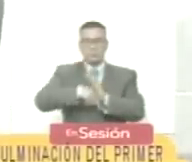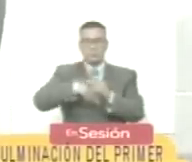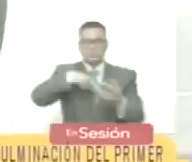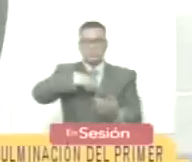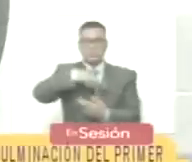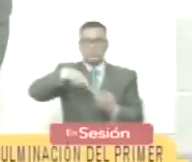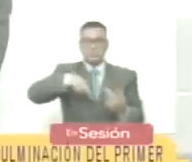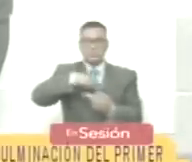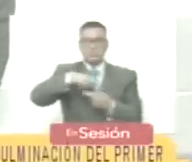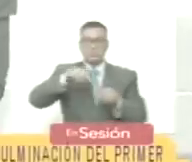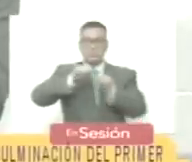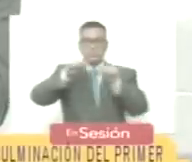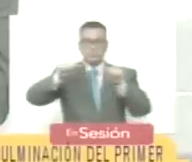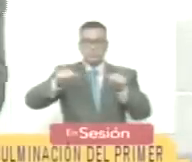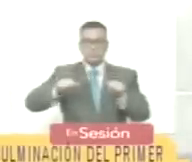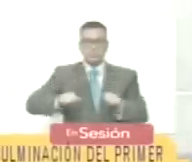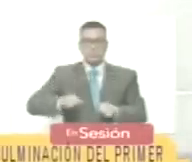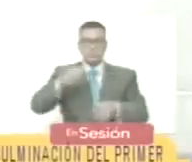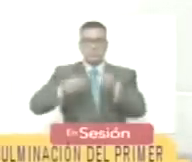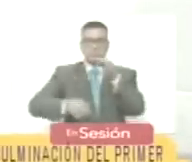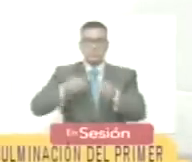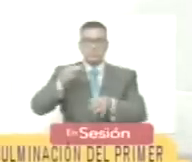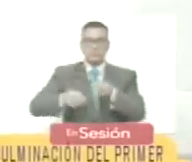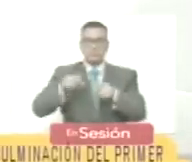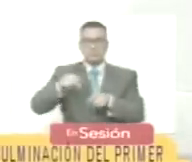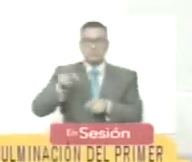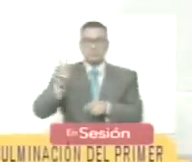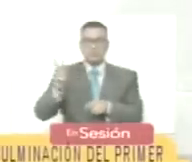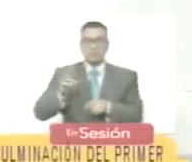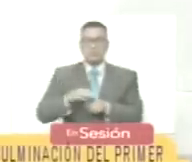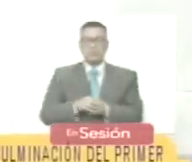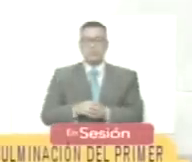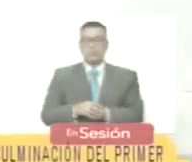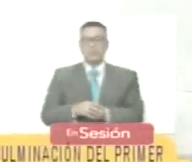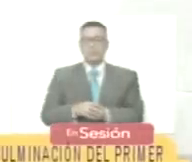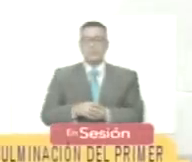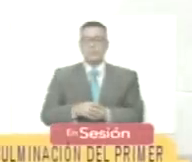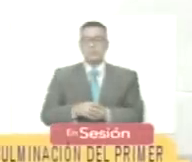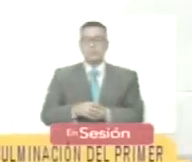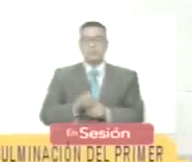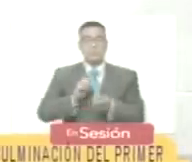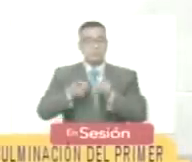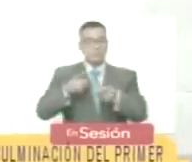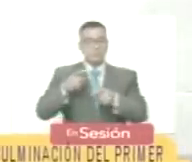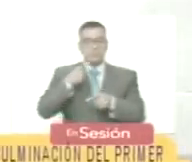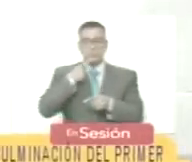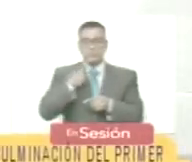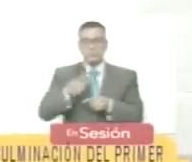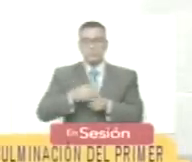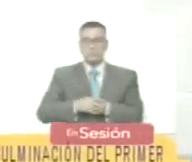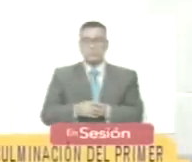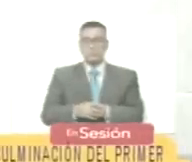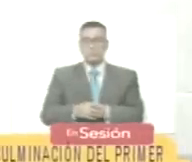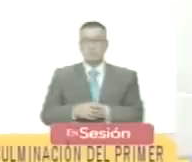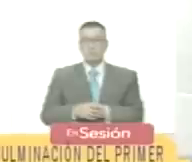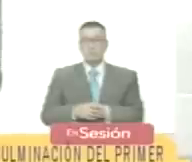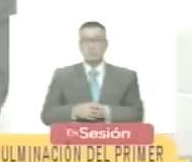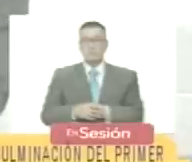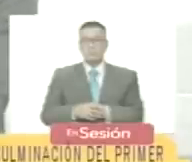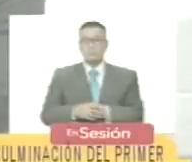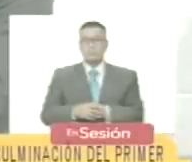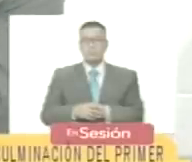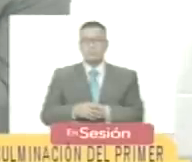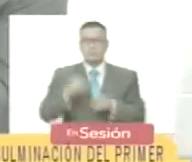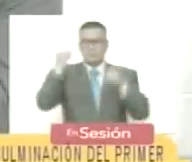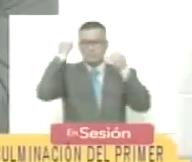revolución del sistema de justicia en Venezuela. Algunos decían que era una